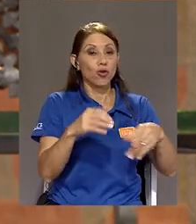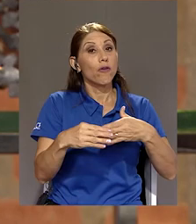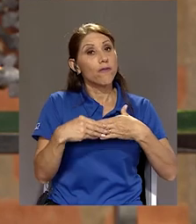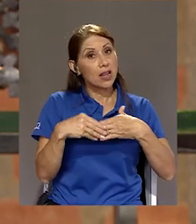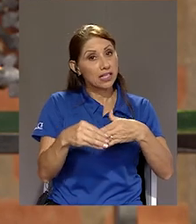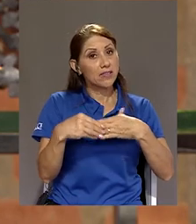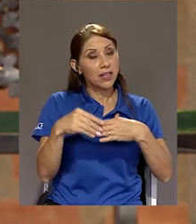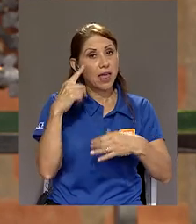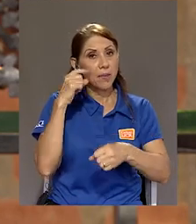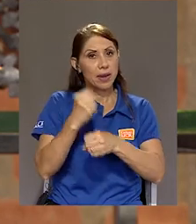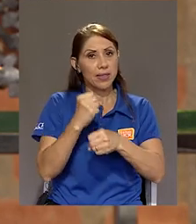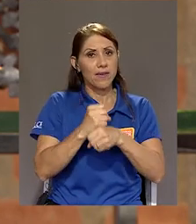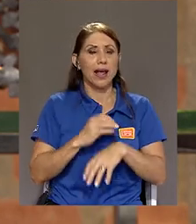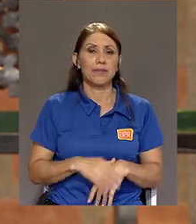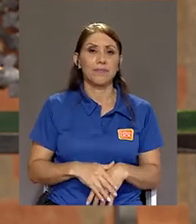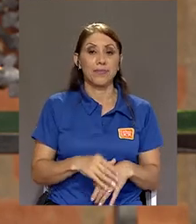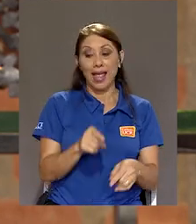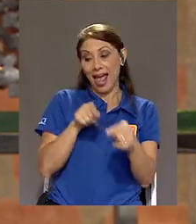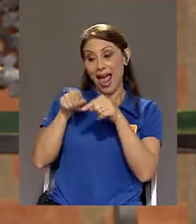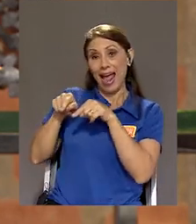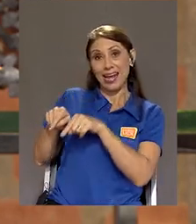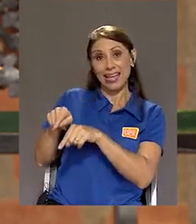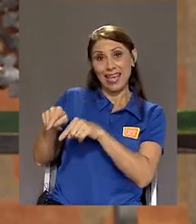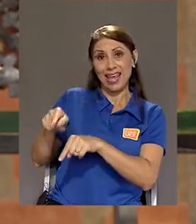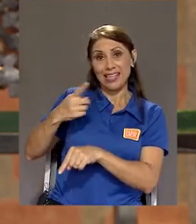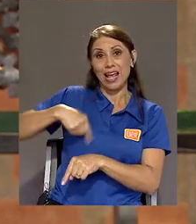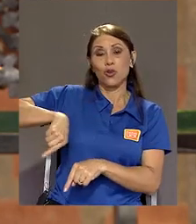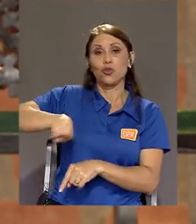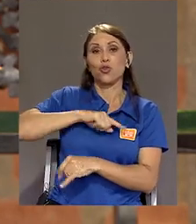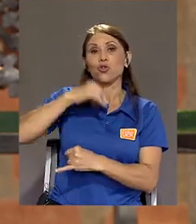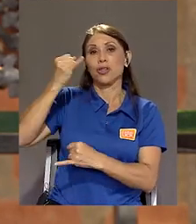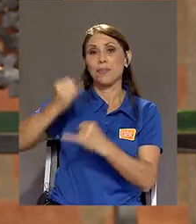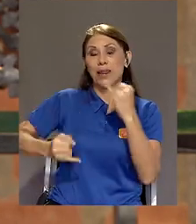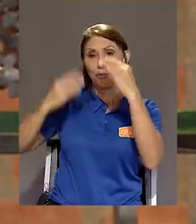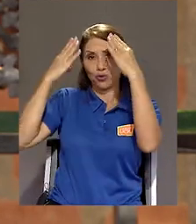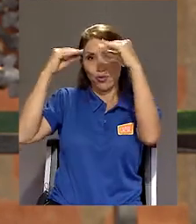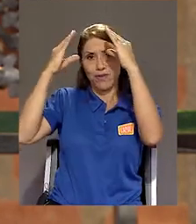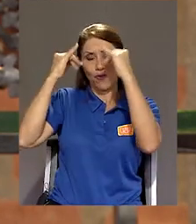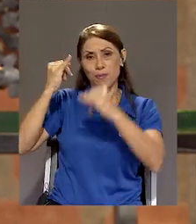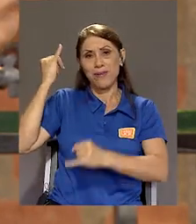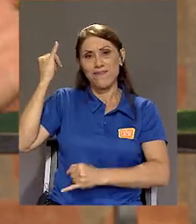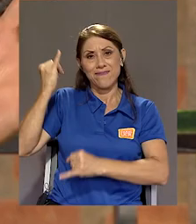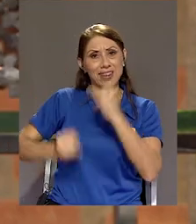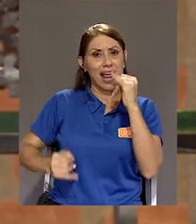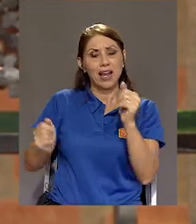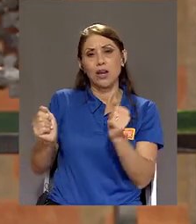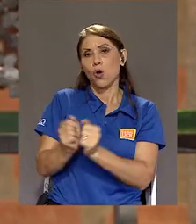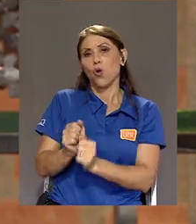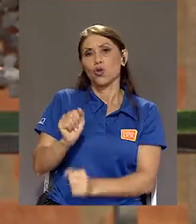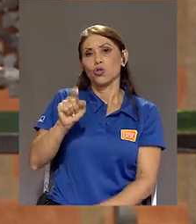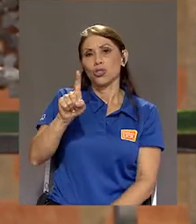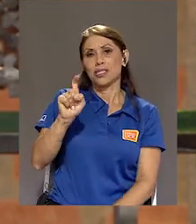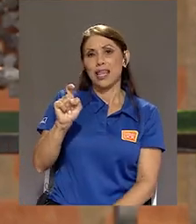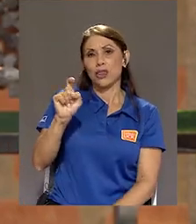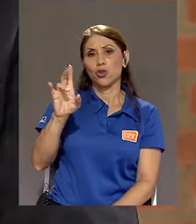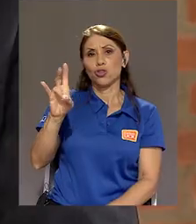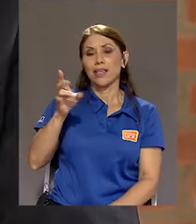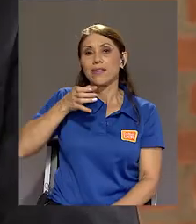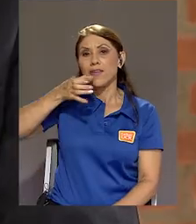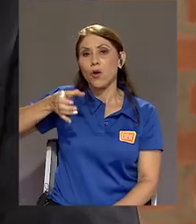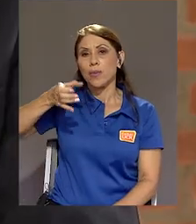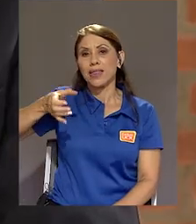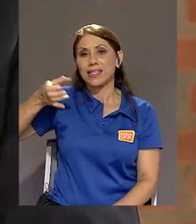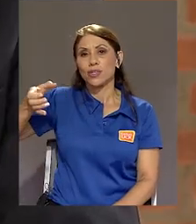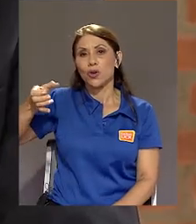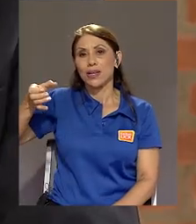Segundo, aquella nosotros terminamos haciendo un informe final con 107 recomendaciones. En